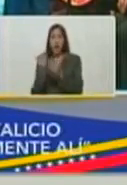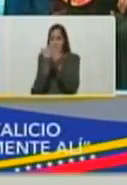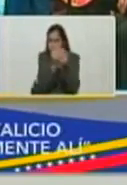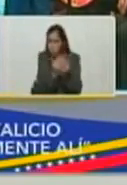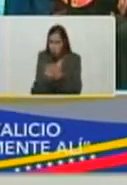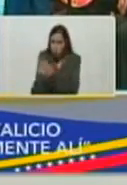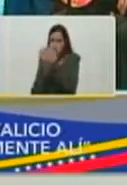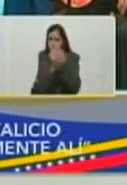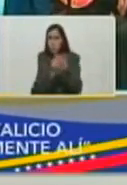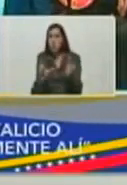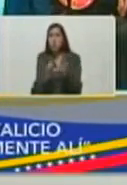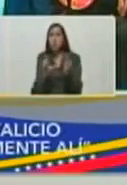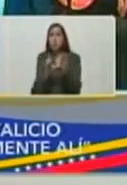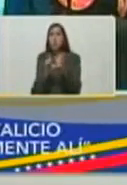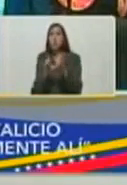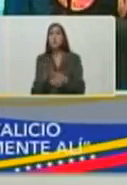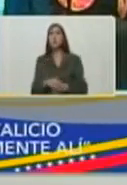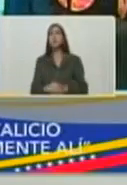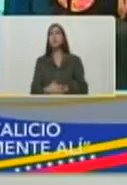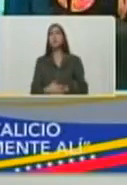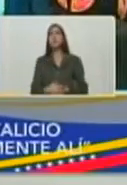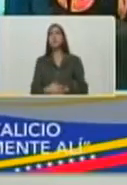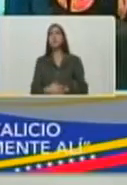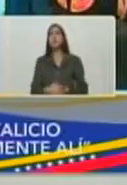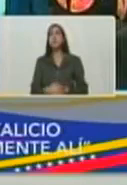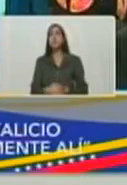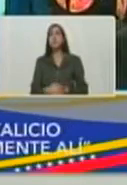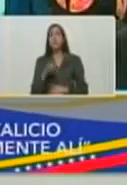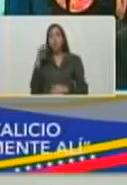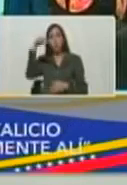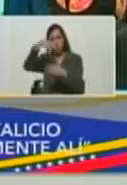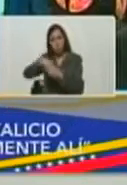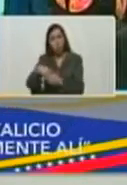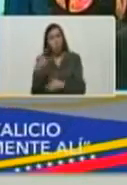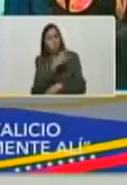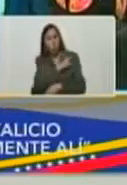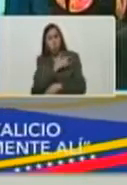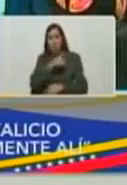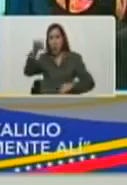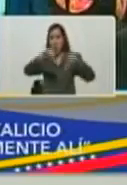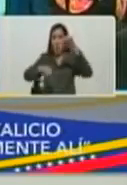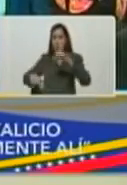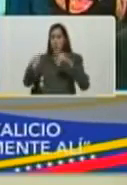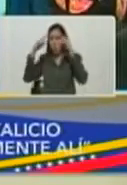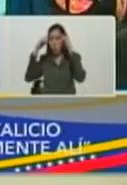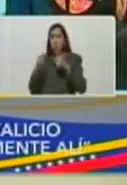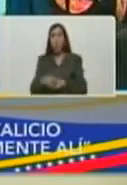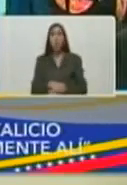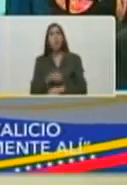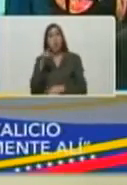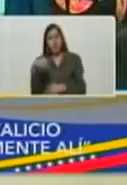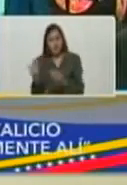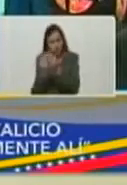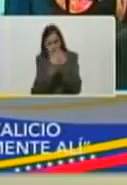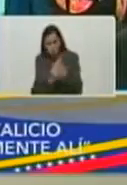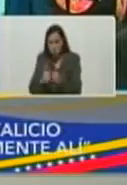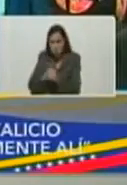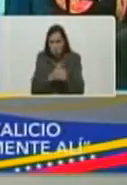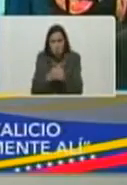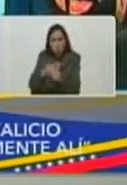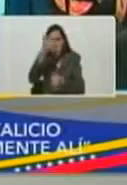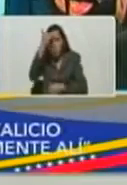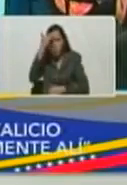su bachillerato, cuando ingresó a la Universidad Central de Venezuela a estudiar química, cómo lo persiguieron cuando fue